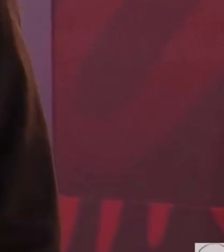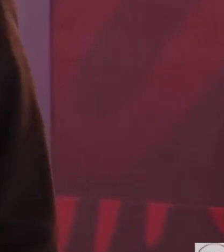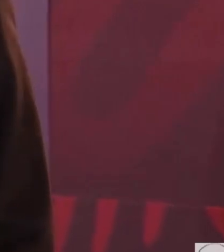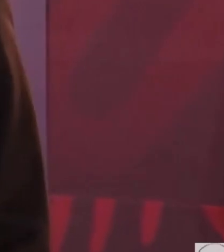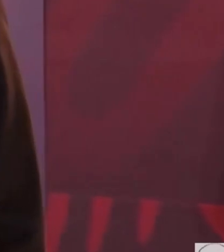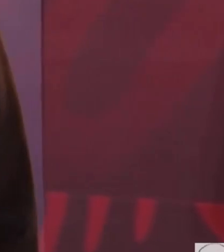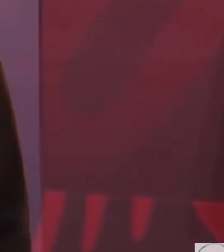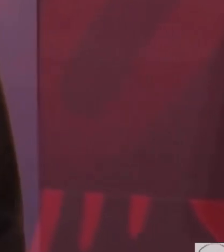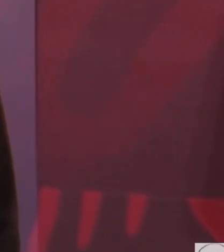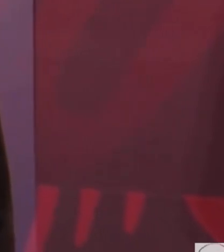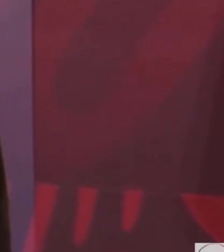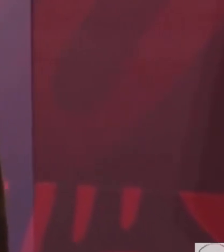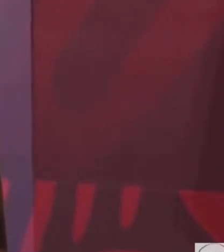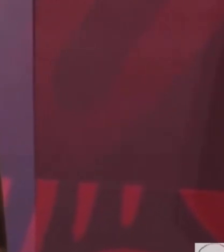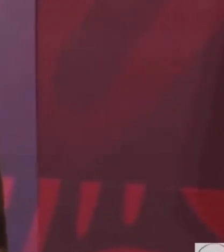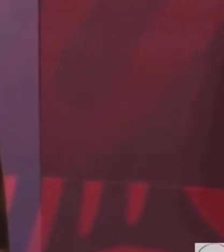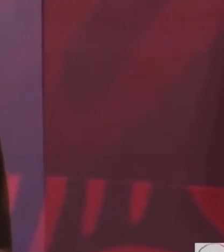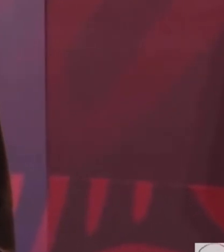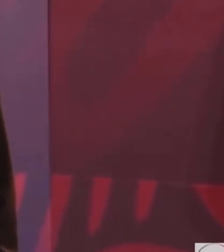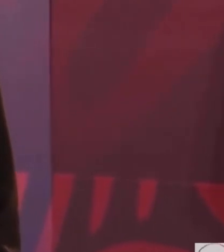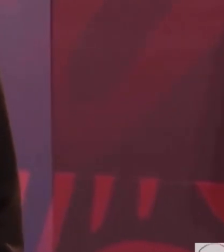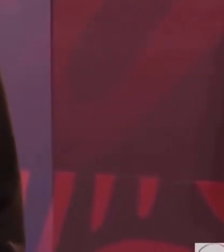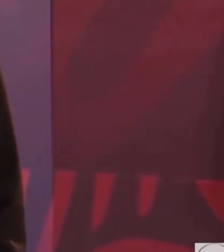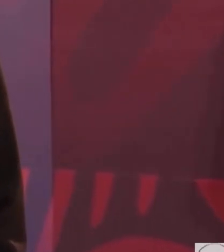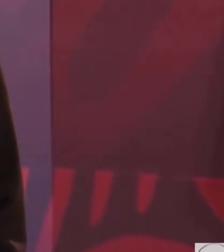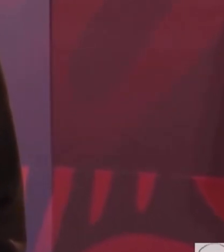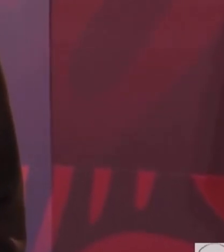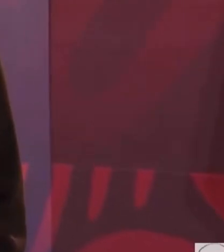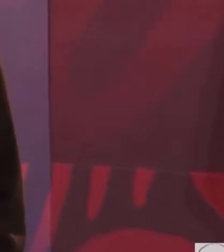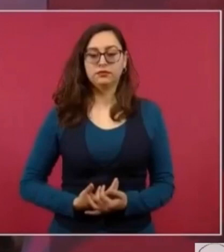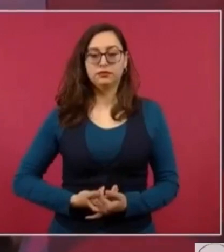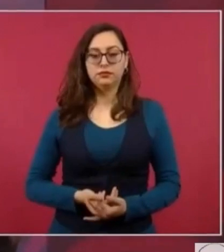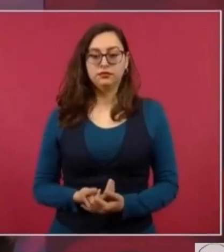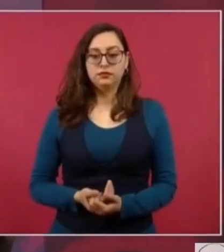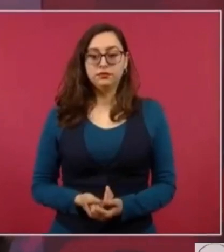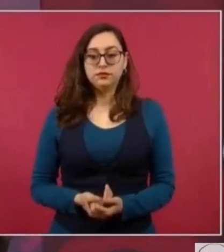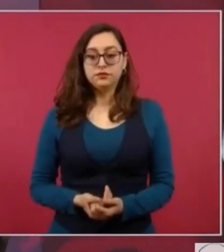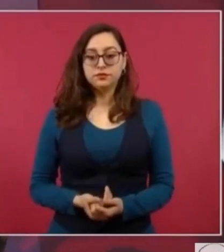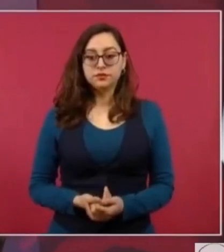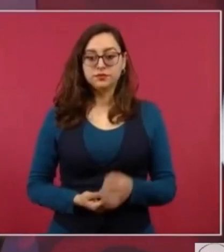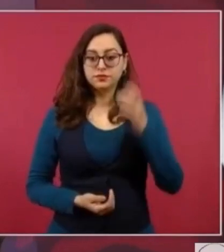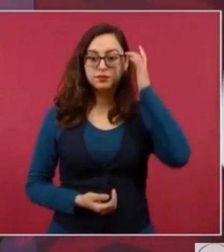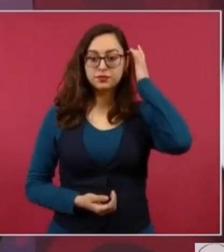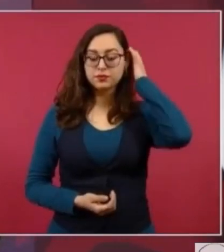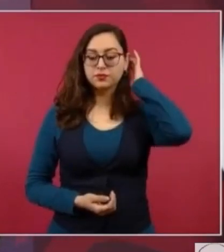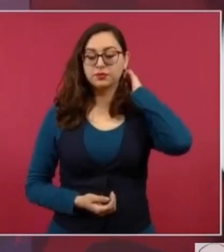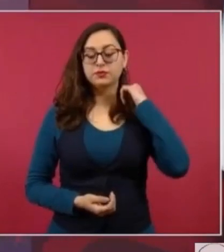sin escrúpulos morales de ninguna índole, triunfar, triunfar, triunfar, triunfar.